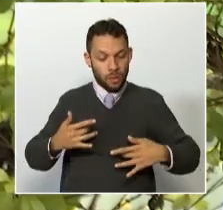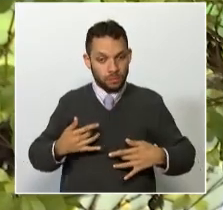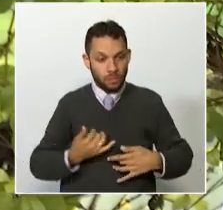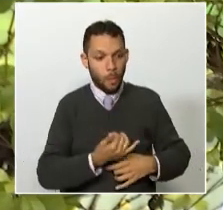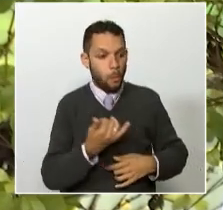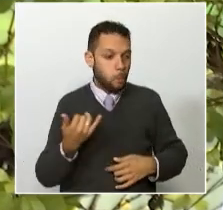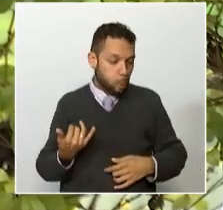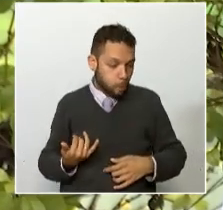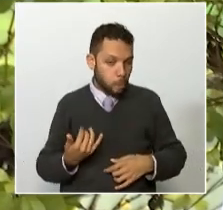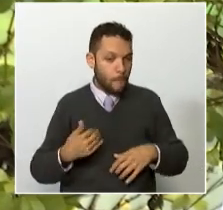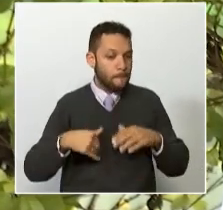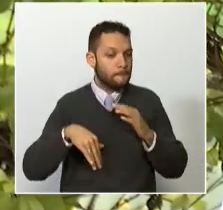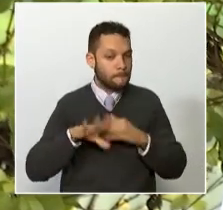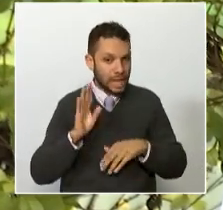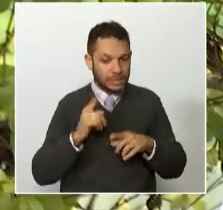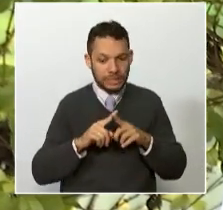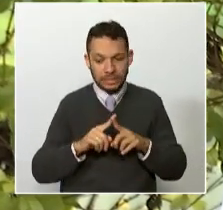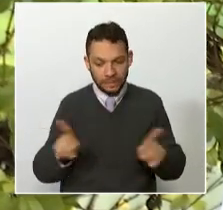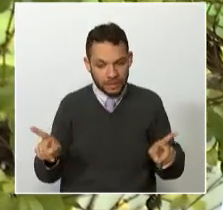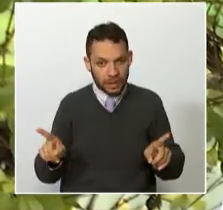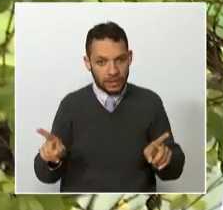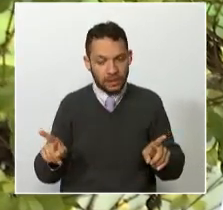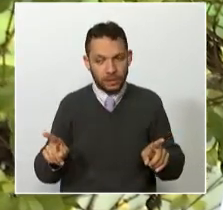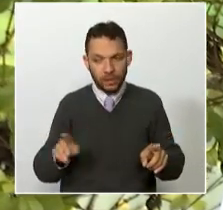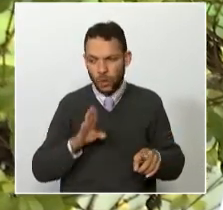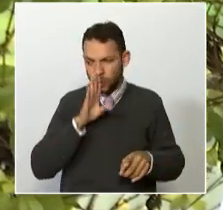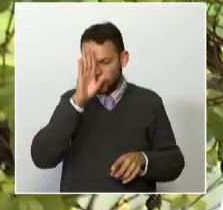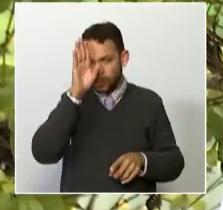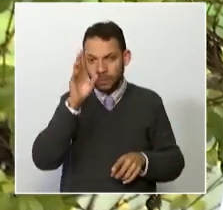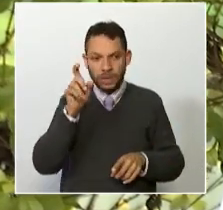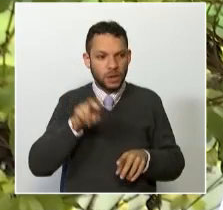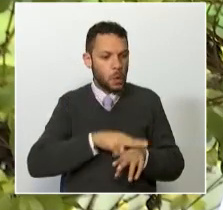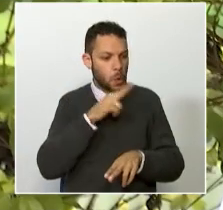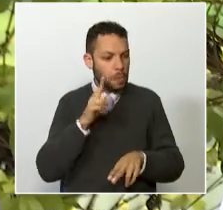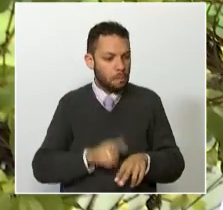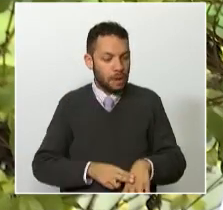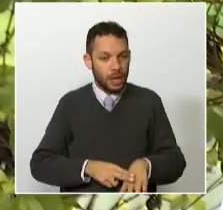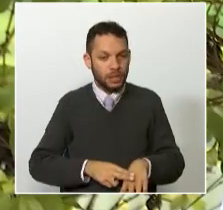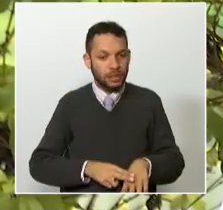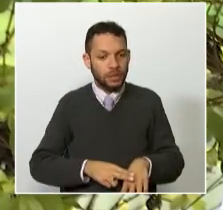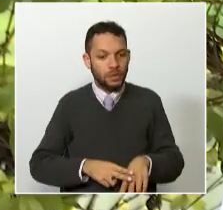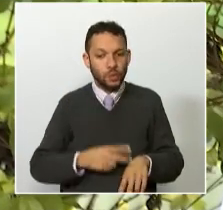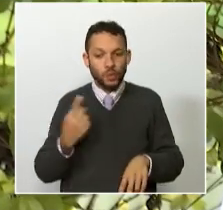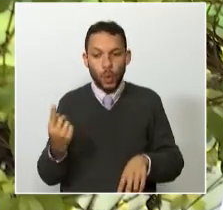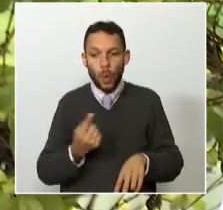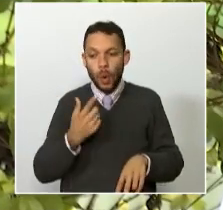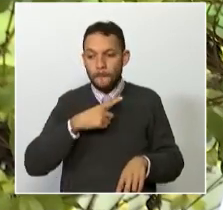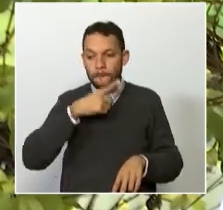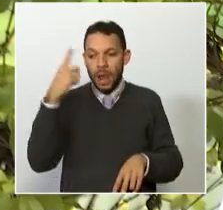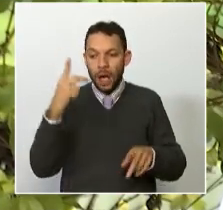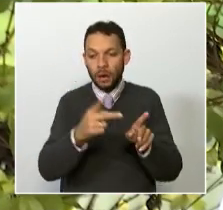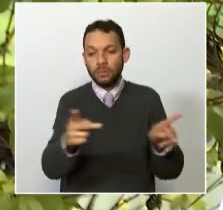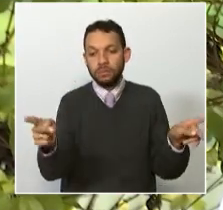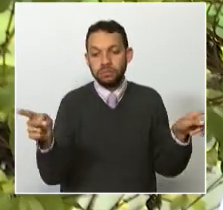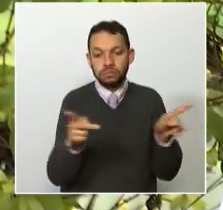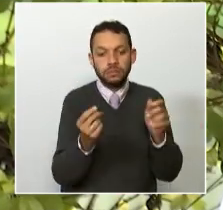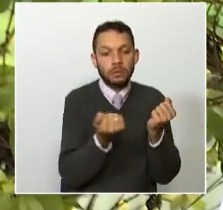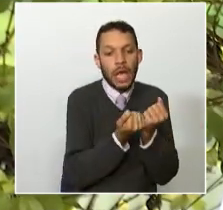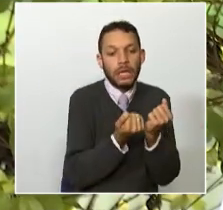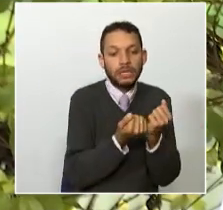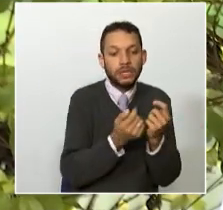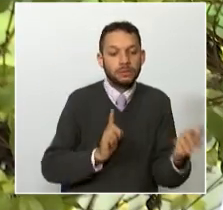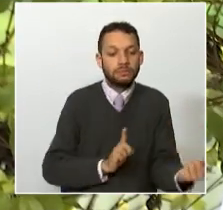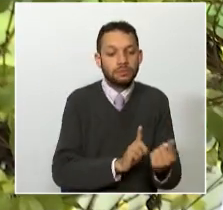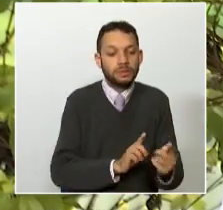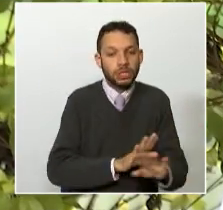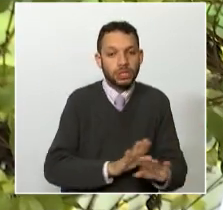más diferente a lo tradicional y tenemos un programa de medicina integrativa. Entonces